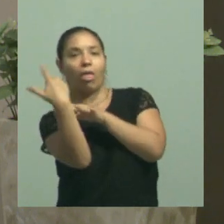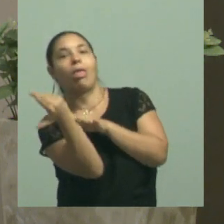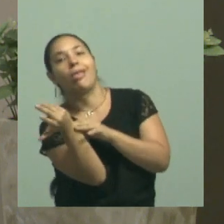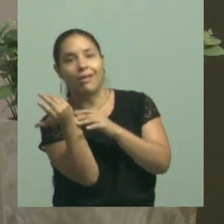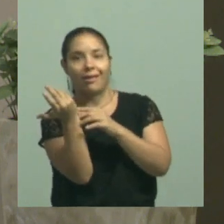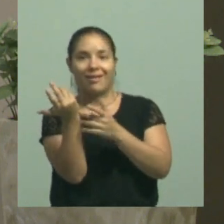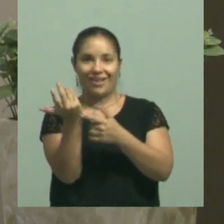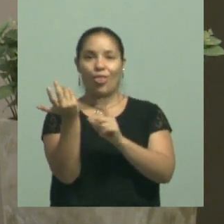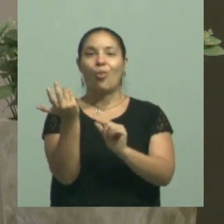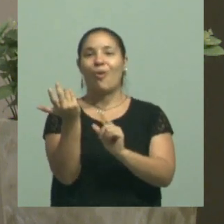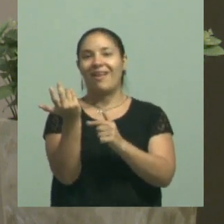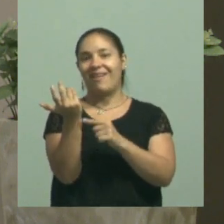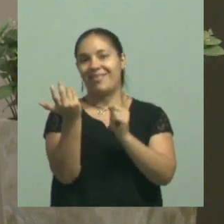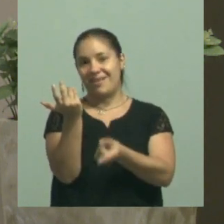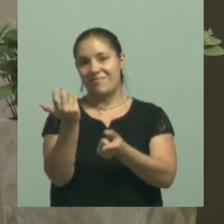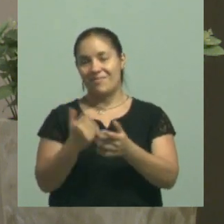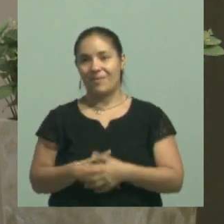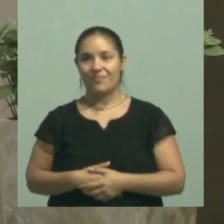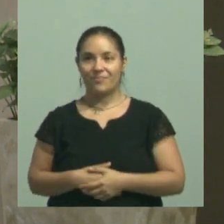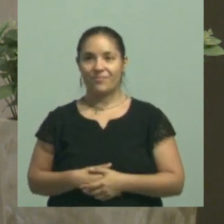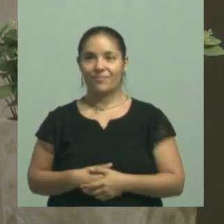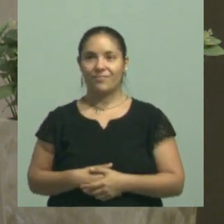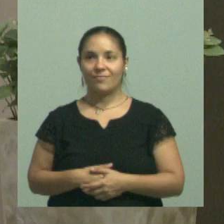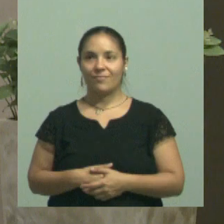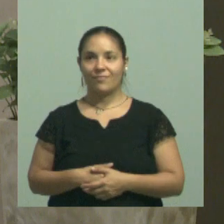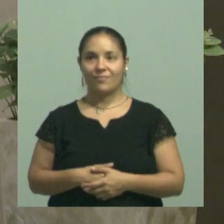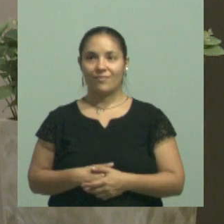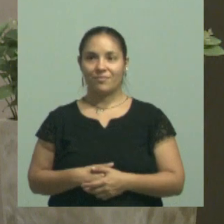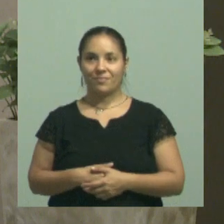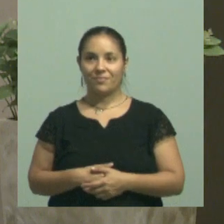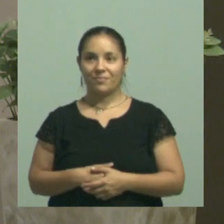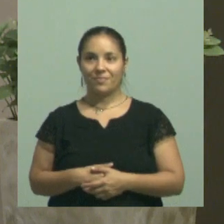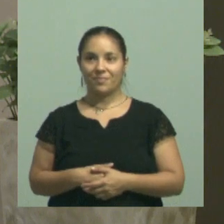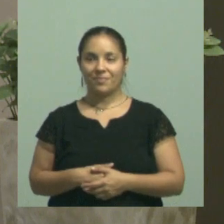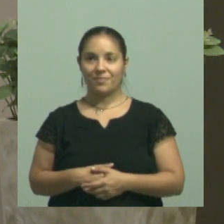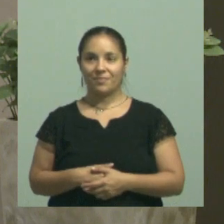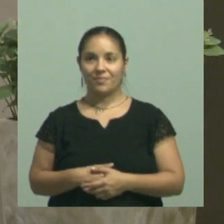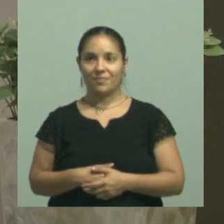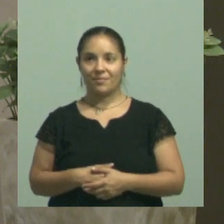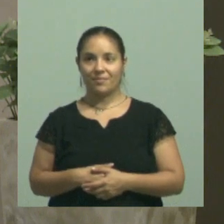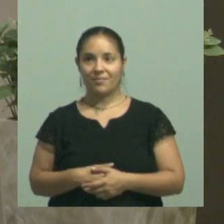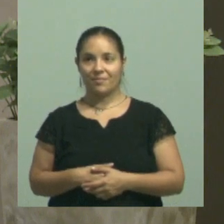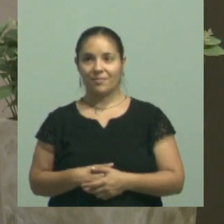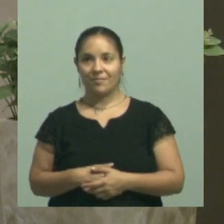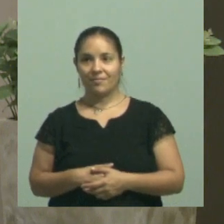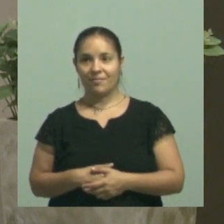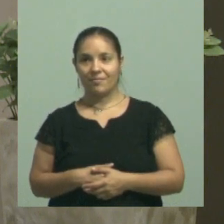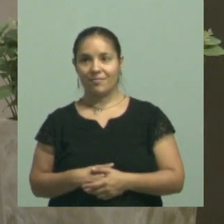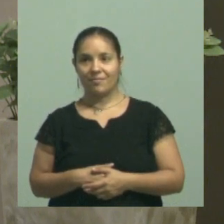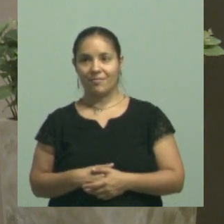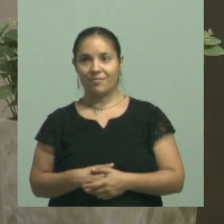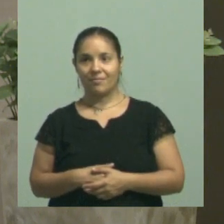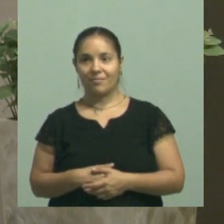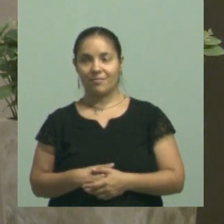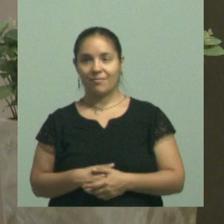que le estaba doliendo. La mano se dobla completa. Hace este movimiento. Fíjate, la mano va doblándose. Claro. O sea